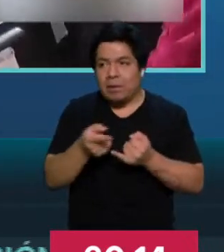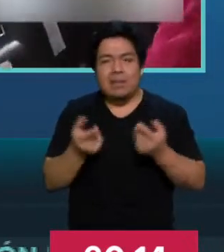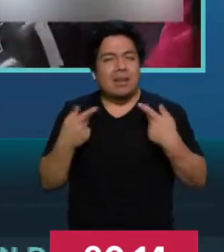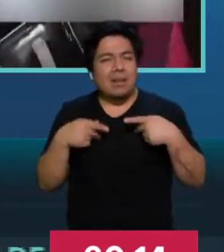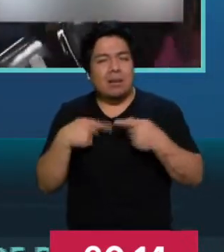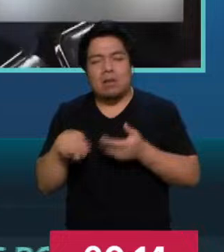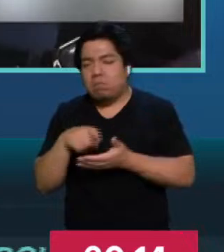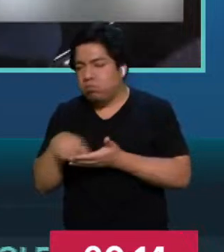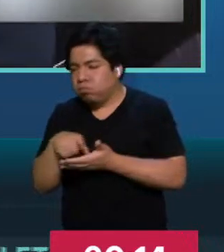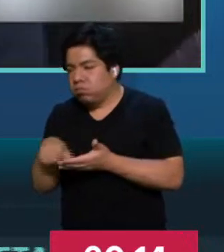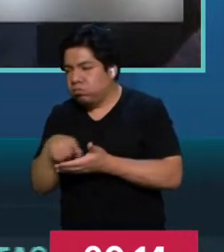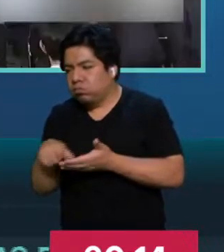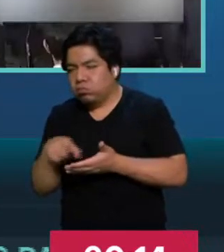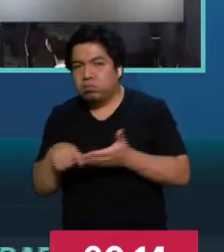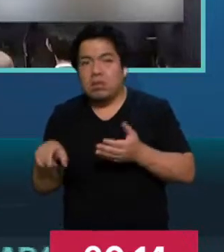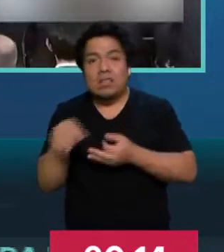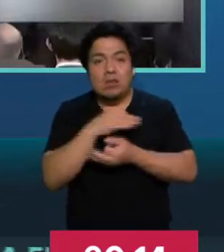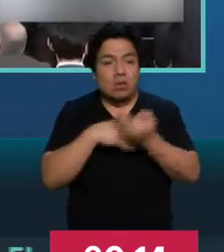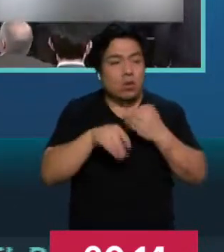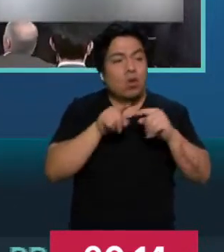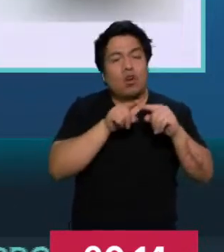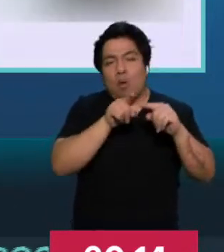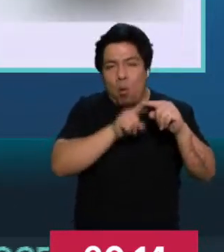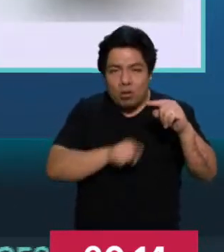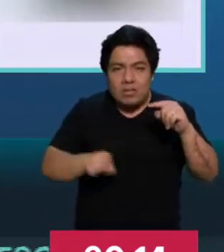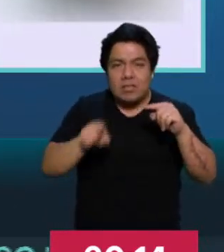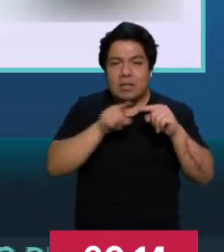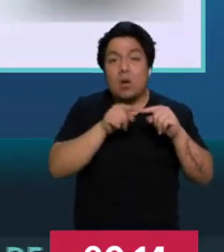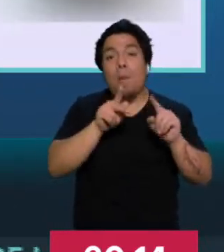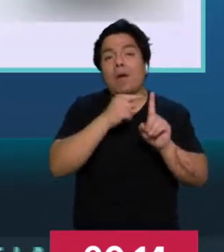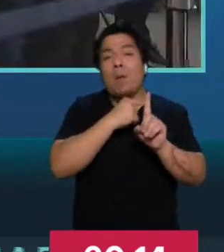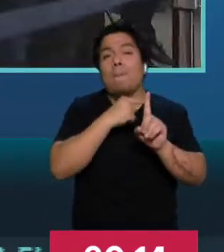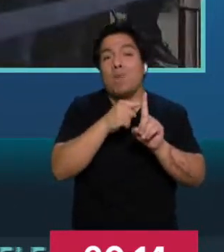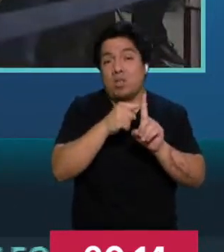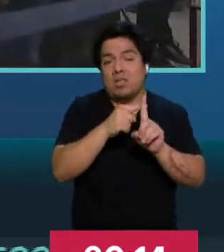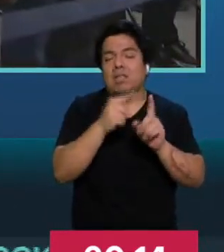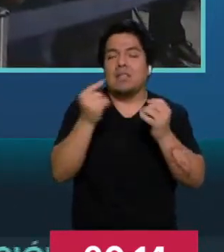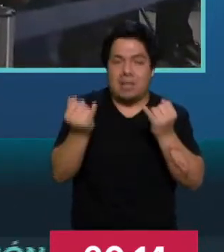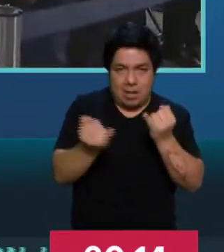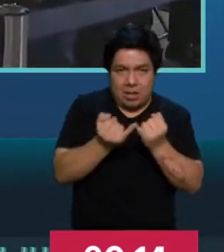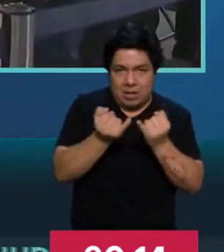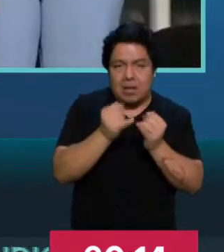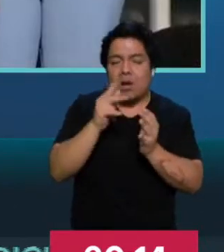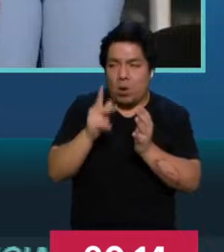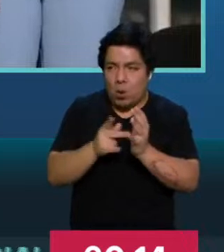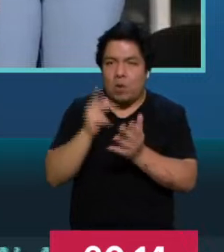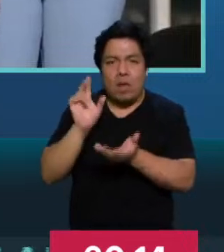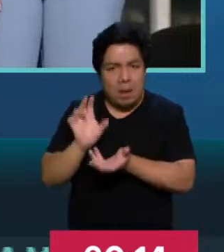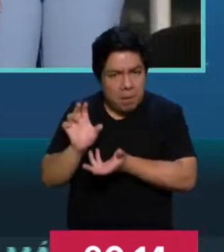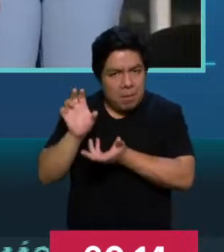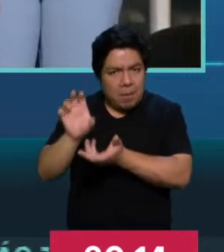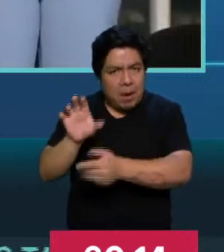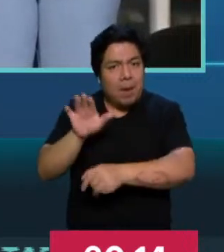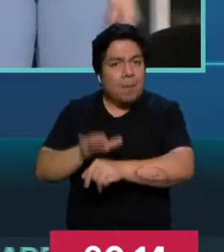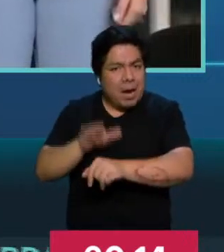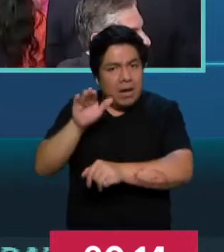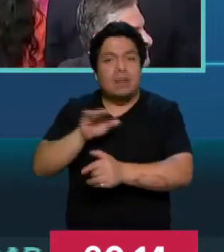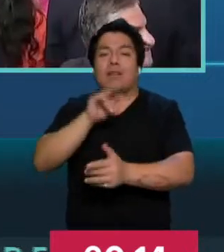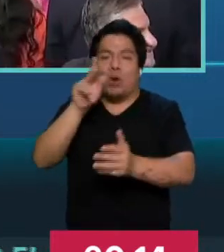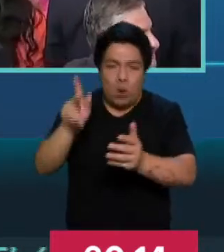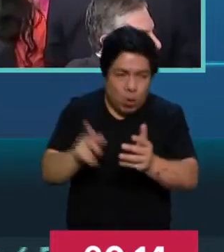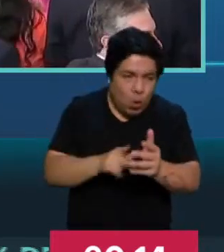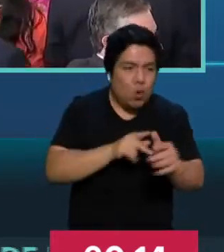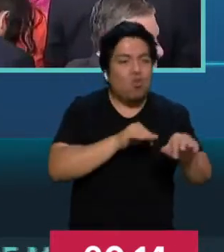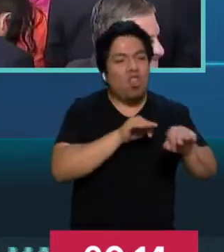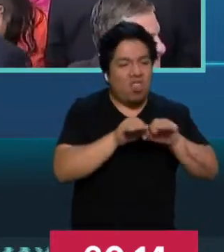y esto lleva a un círculo virtuoso. Después se puede incrementar nuevamente la inversión y otra vez, ¿no?